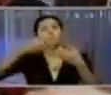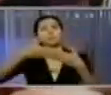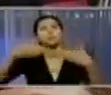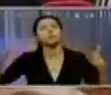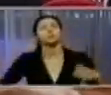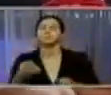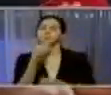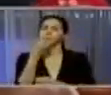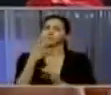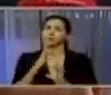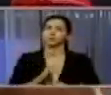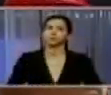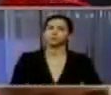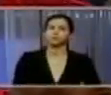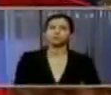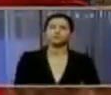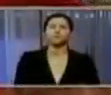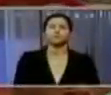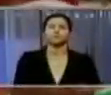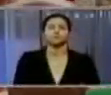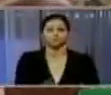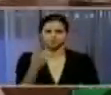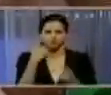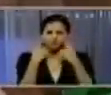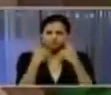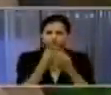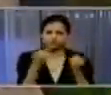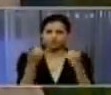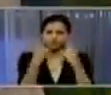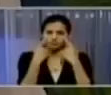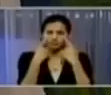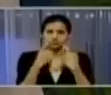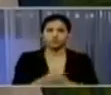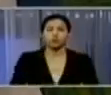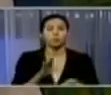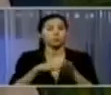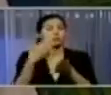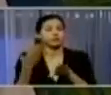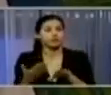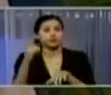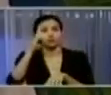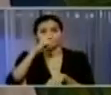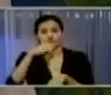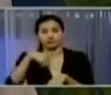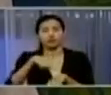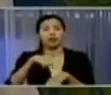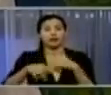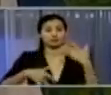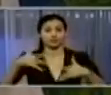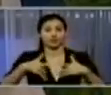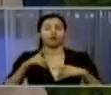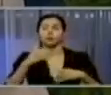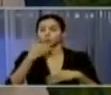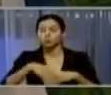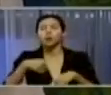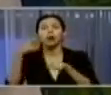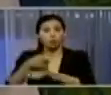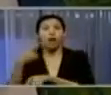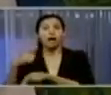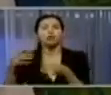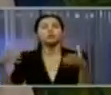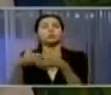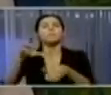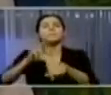Bueno, fíjense ustedes, porque además de este acto tengo esa graduación.